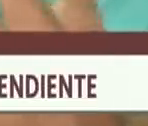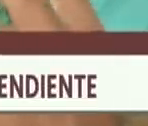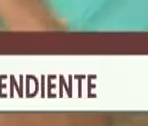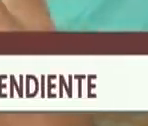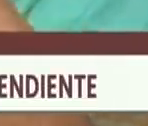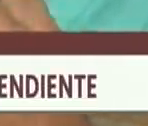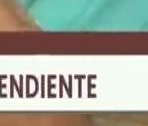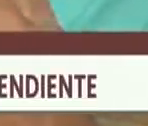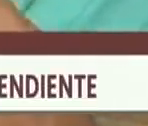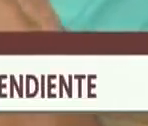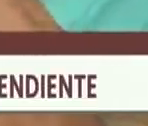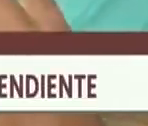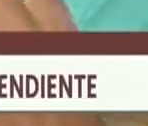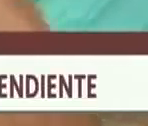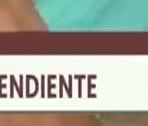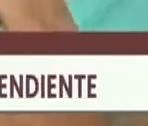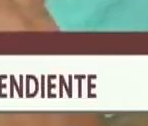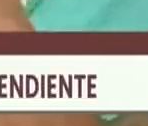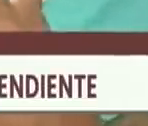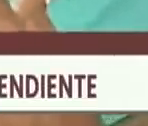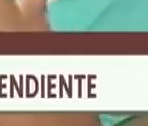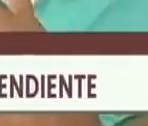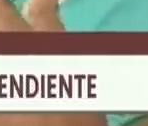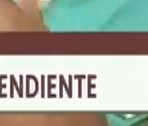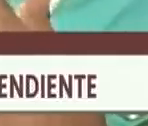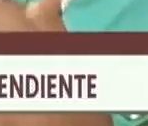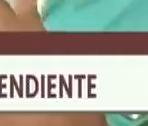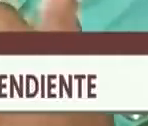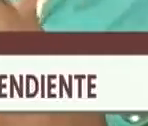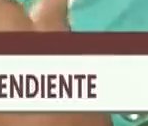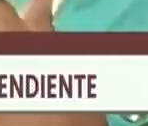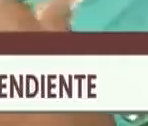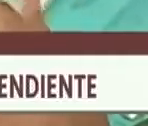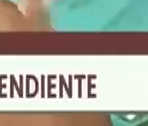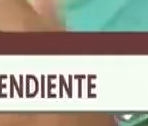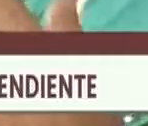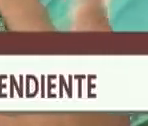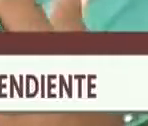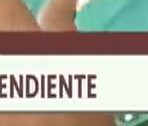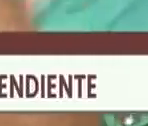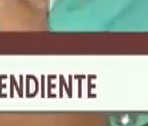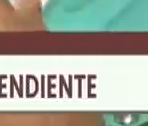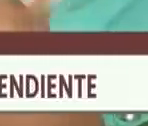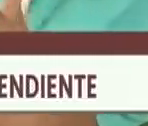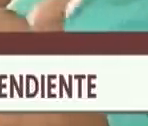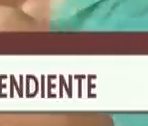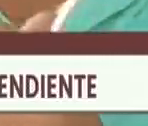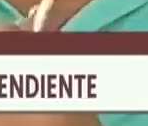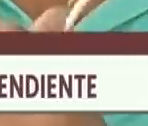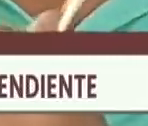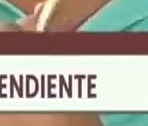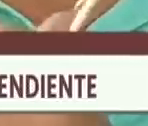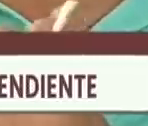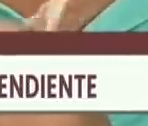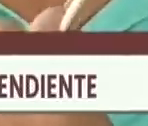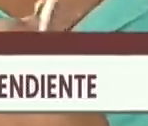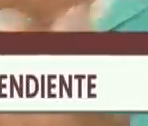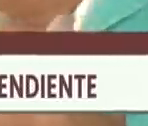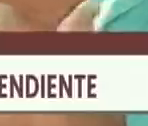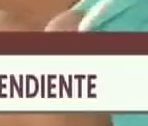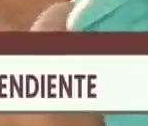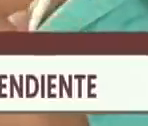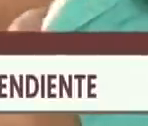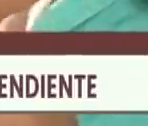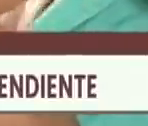joropero, que le gusta zapatear. Tiquiti, tiquiti, tiquiti, tiquiti, tiquiti, tiquita. Tiquiti, tiquiti, tiquiti, tiquiti,